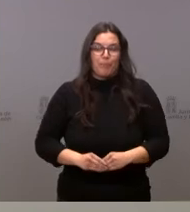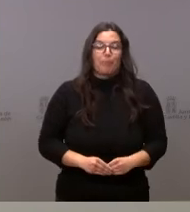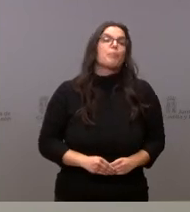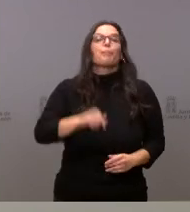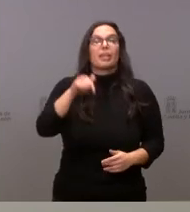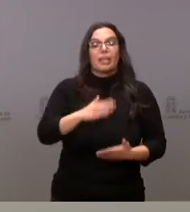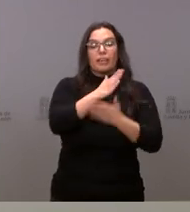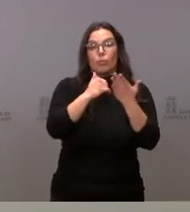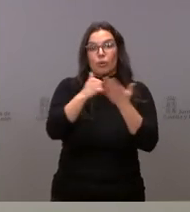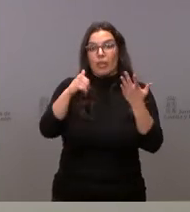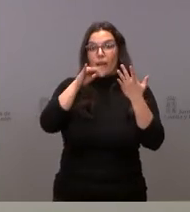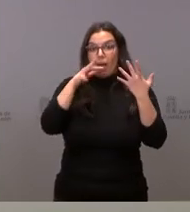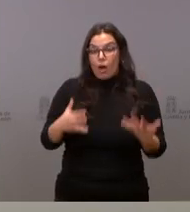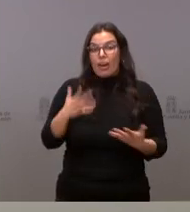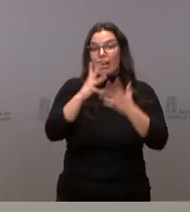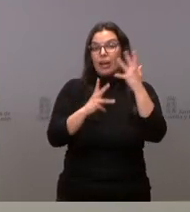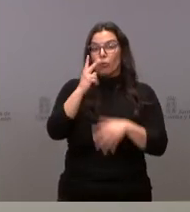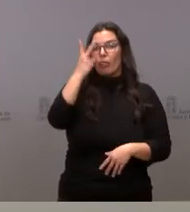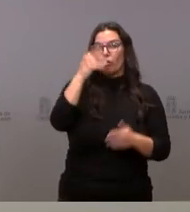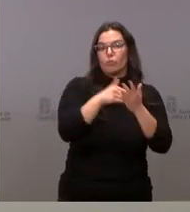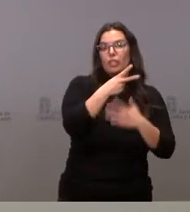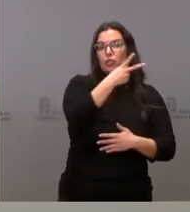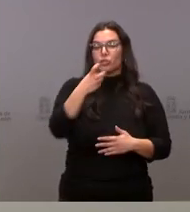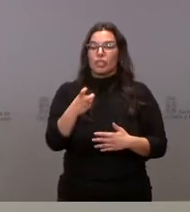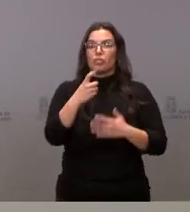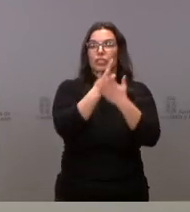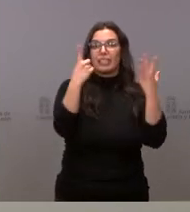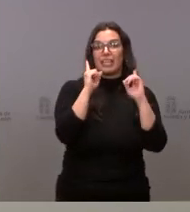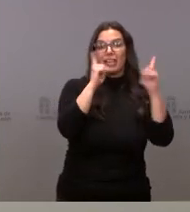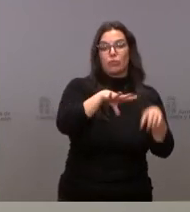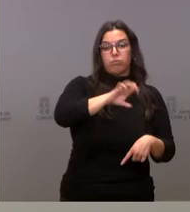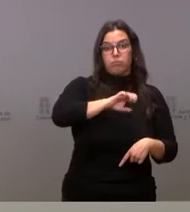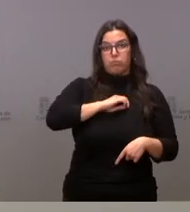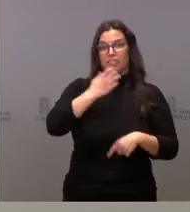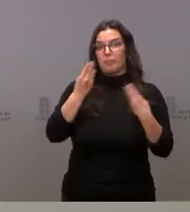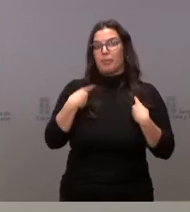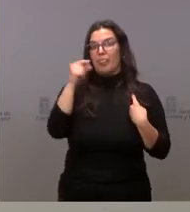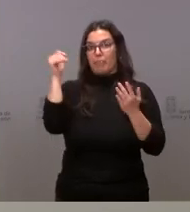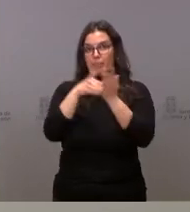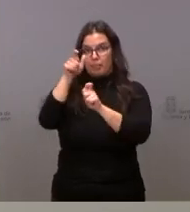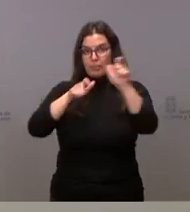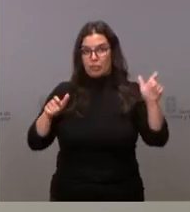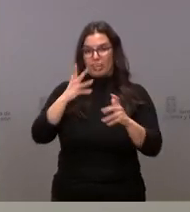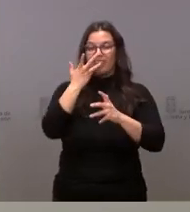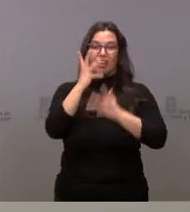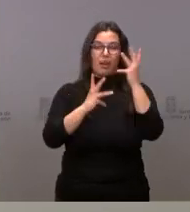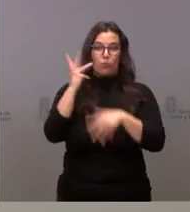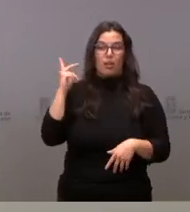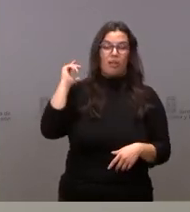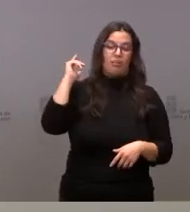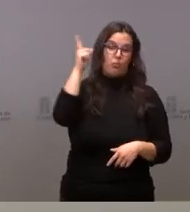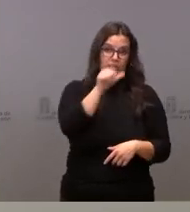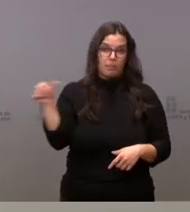fecha de hoy a 7 días es de 2 mil 216 casos por 100.000 habitantes comparado con ayer que eran dos mil